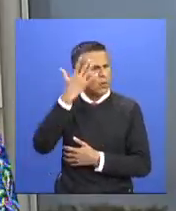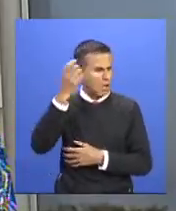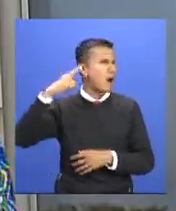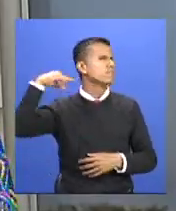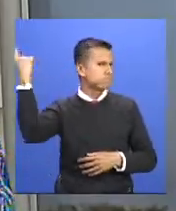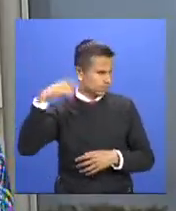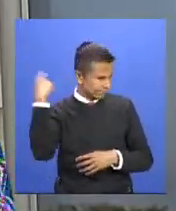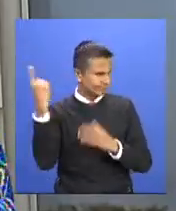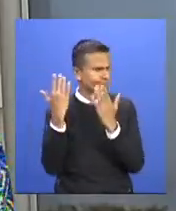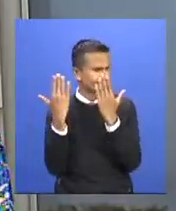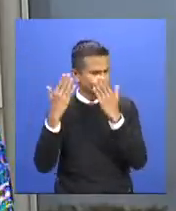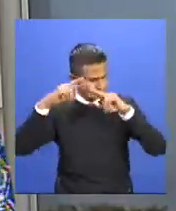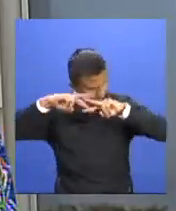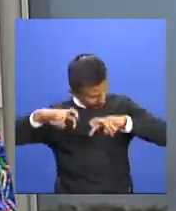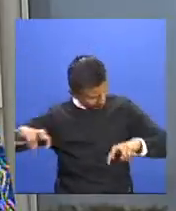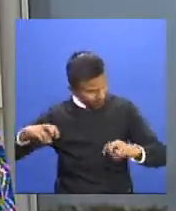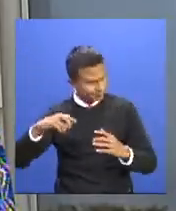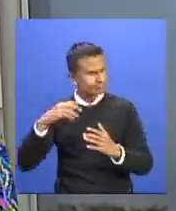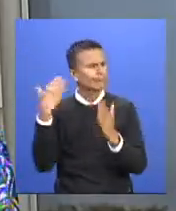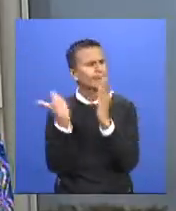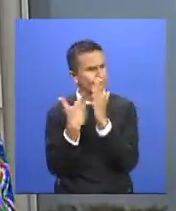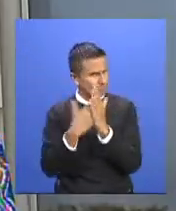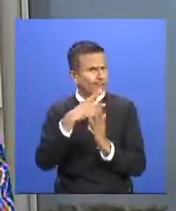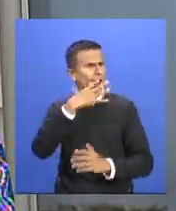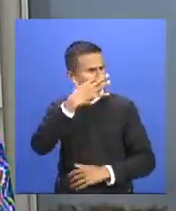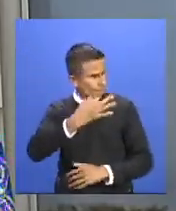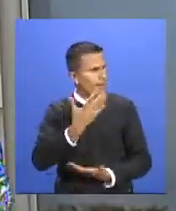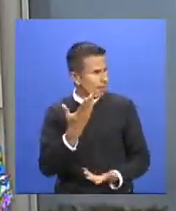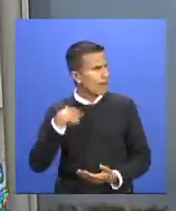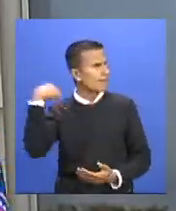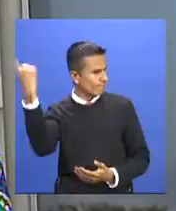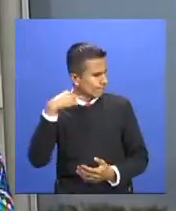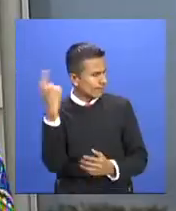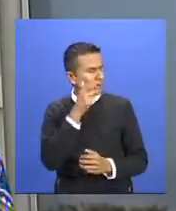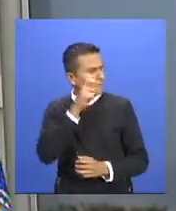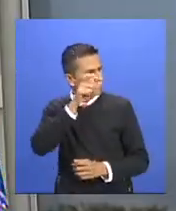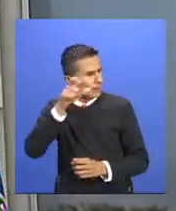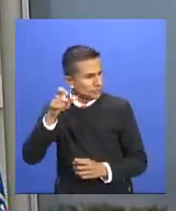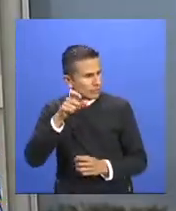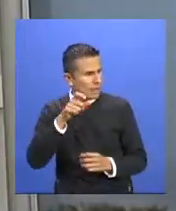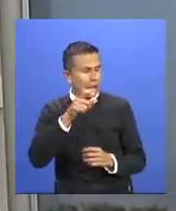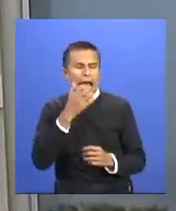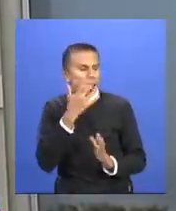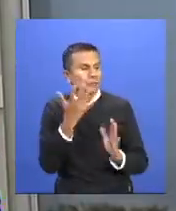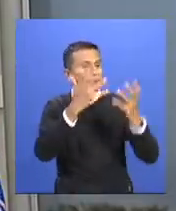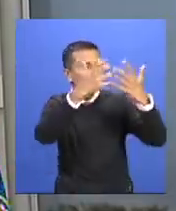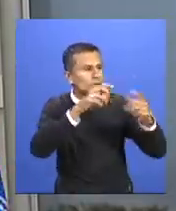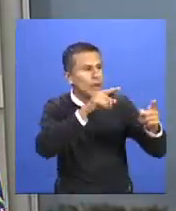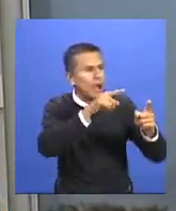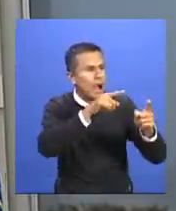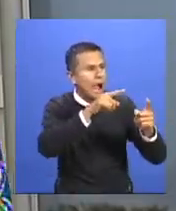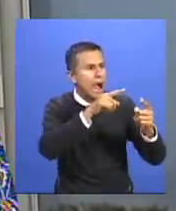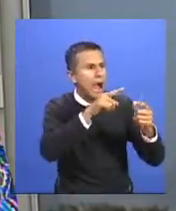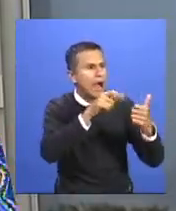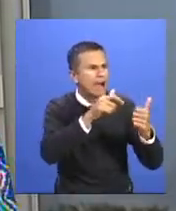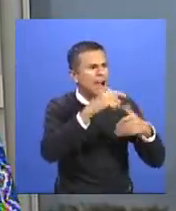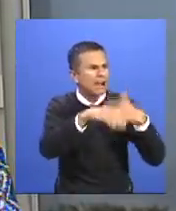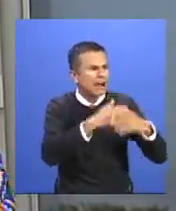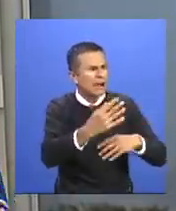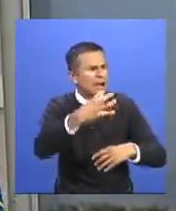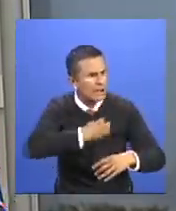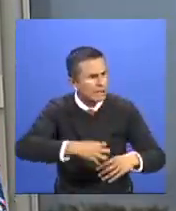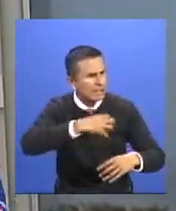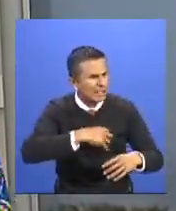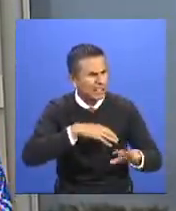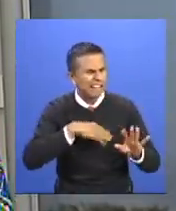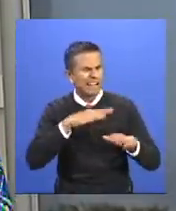demostrado, hay estudios que demuestran que las personas dejan de creerle a una empresa cuando conocen a un empleado y este